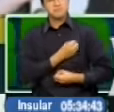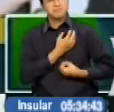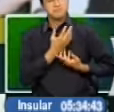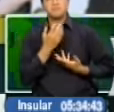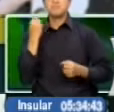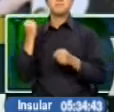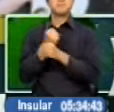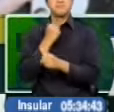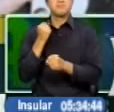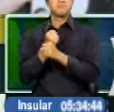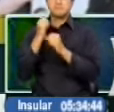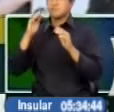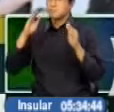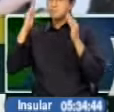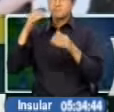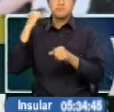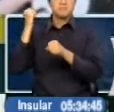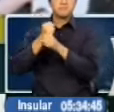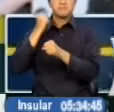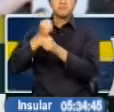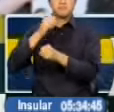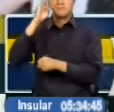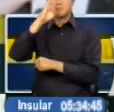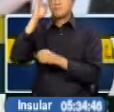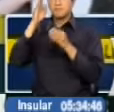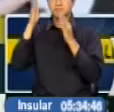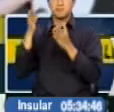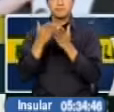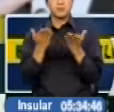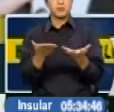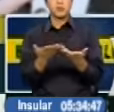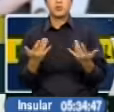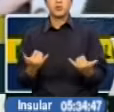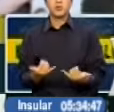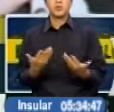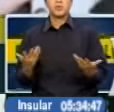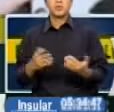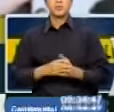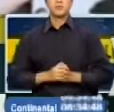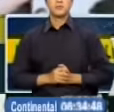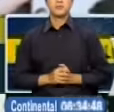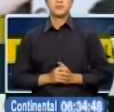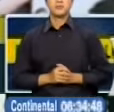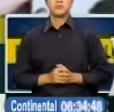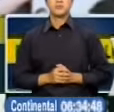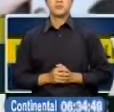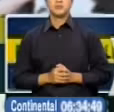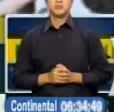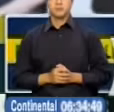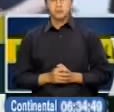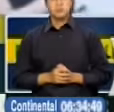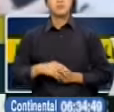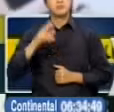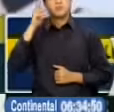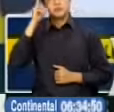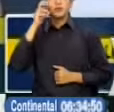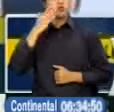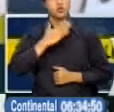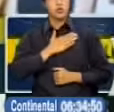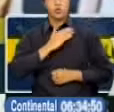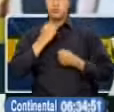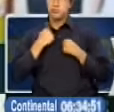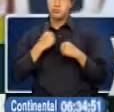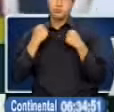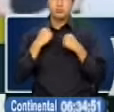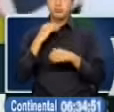trabajar por brasil de continuar trabajando por brasil yo vine aquí y creo que di lo mejor de mí y de